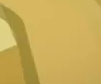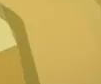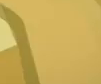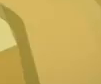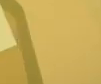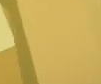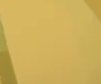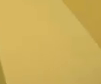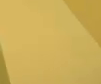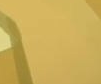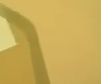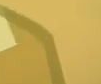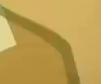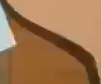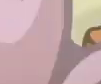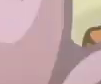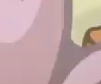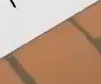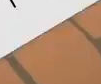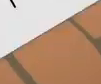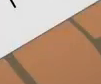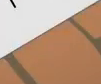El tratamiento antirretroviral al día.